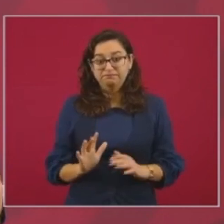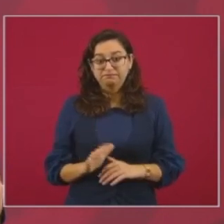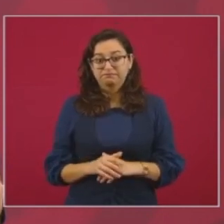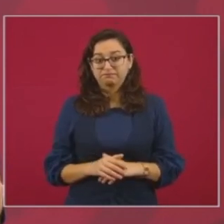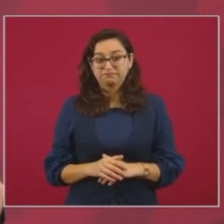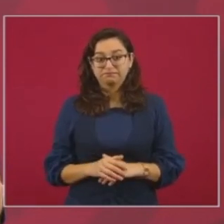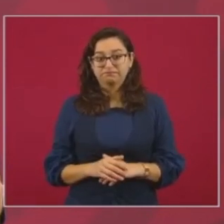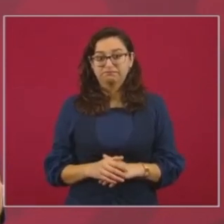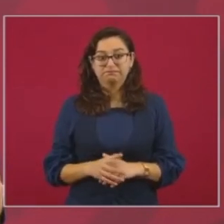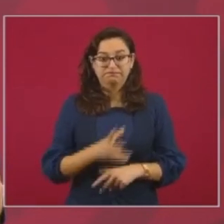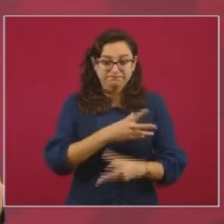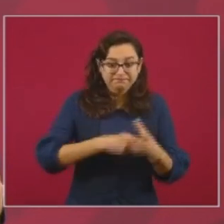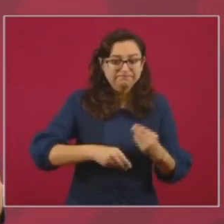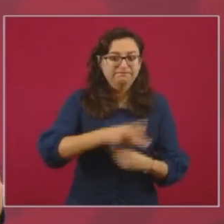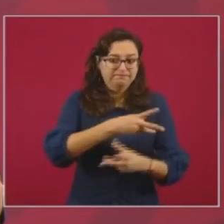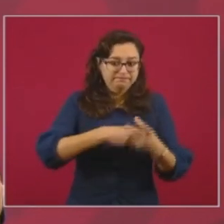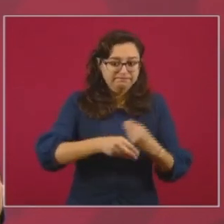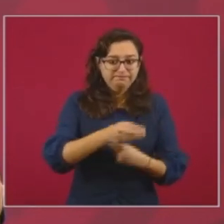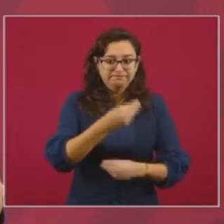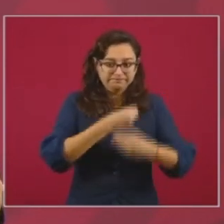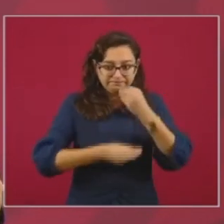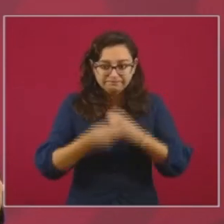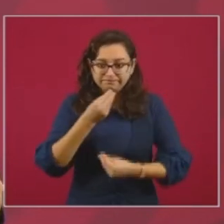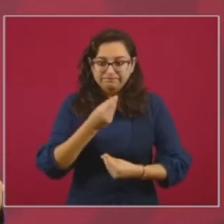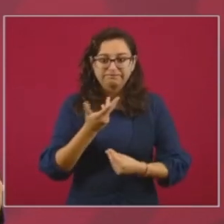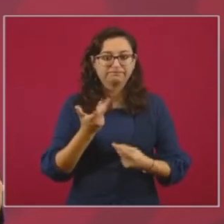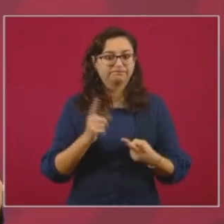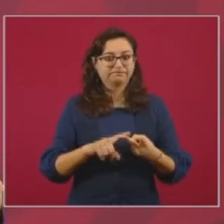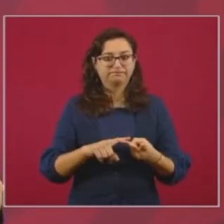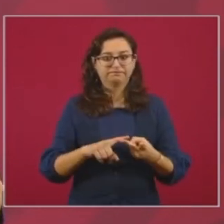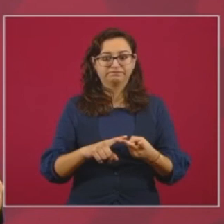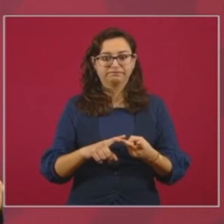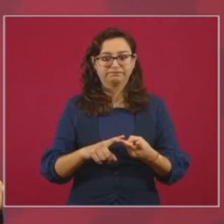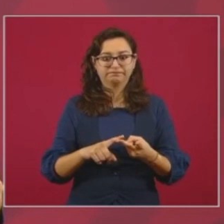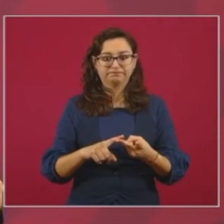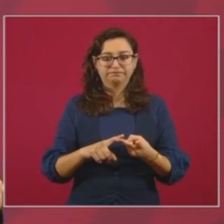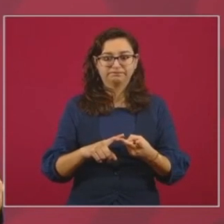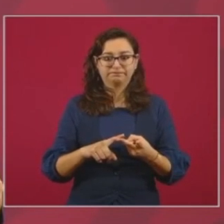por sustento, por una compra